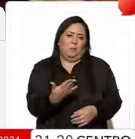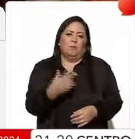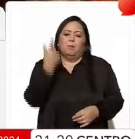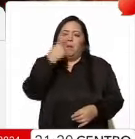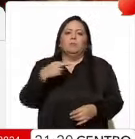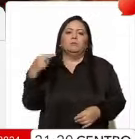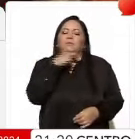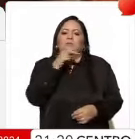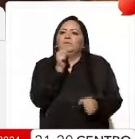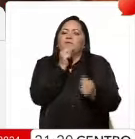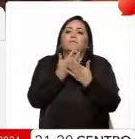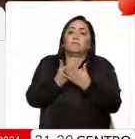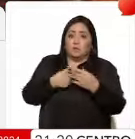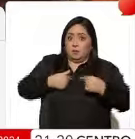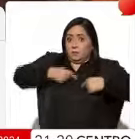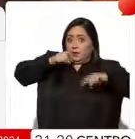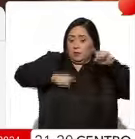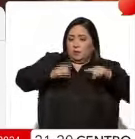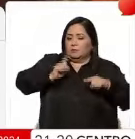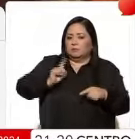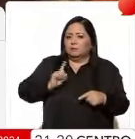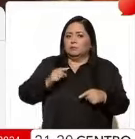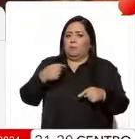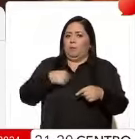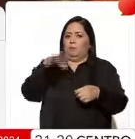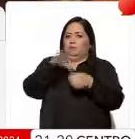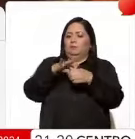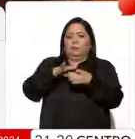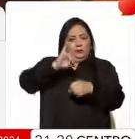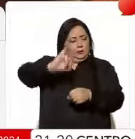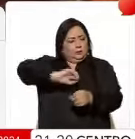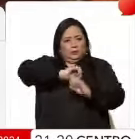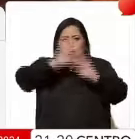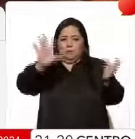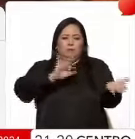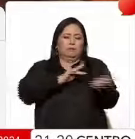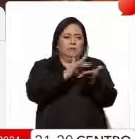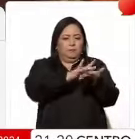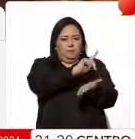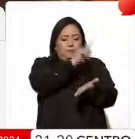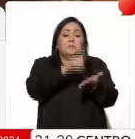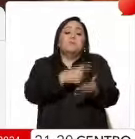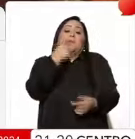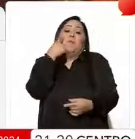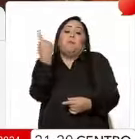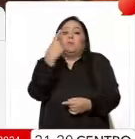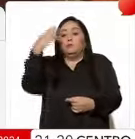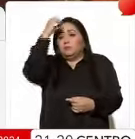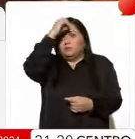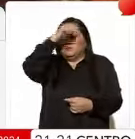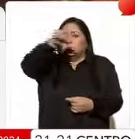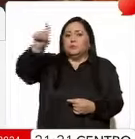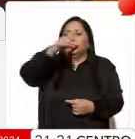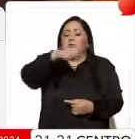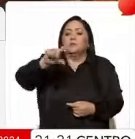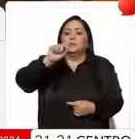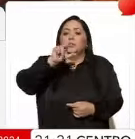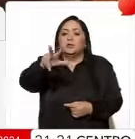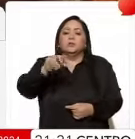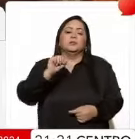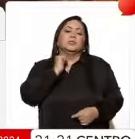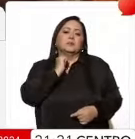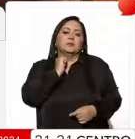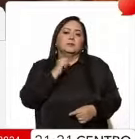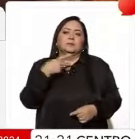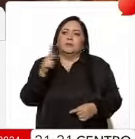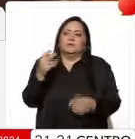apresurar una decisión que no depende de mí. Mi voto es claro por la reforma, pero habrá que ver qué opinan el resto de los 128 senadores, particularmente los que